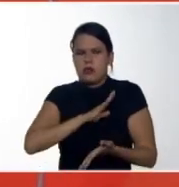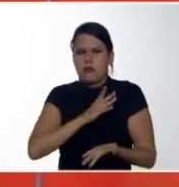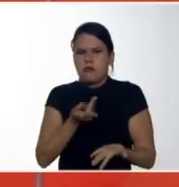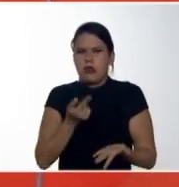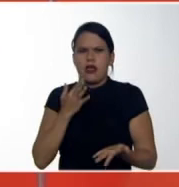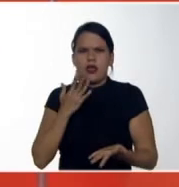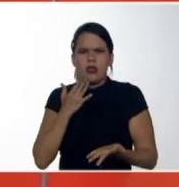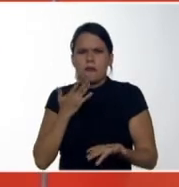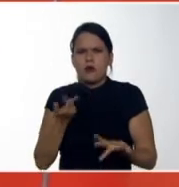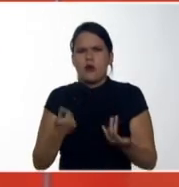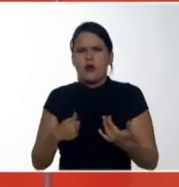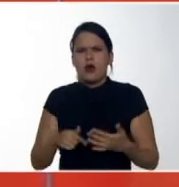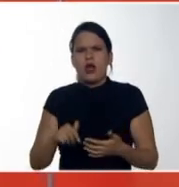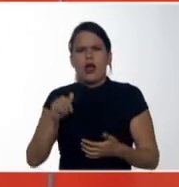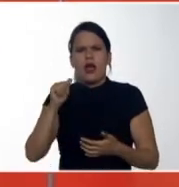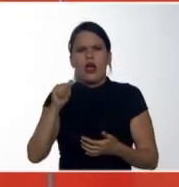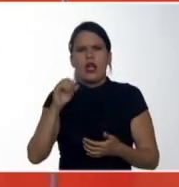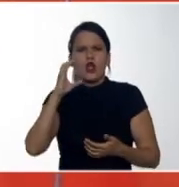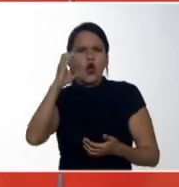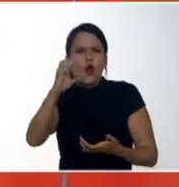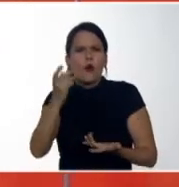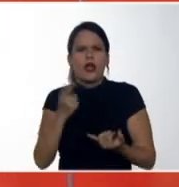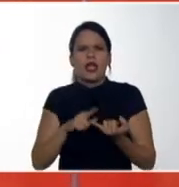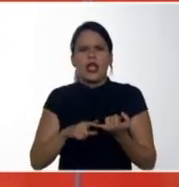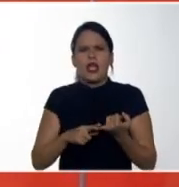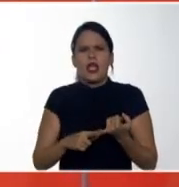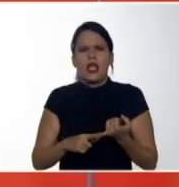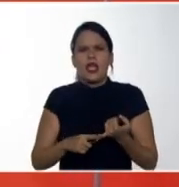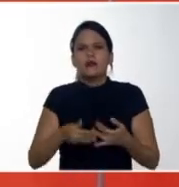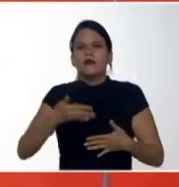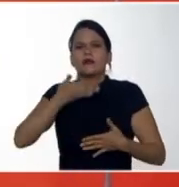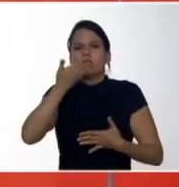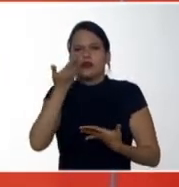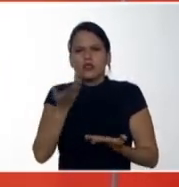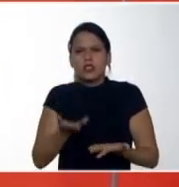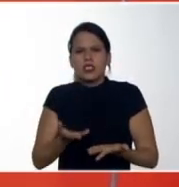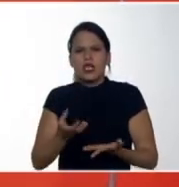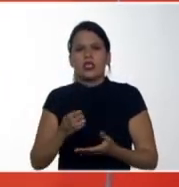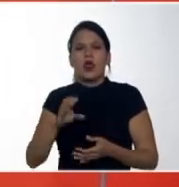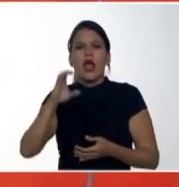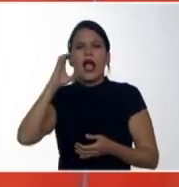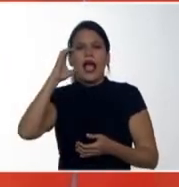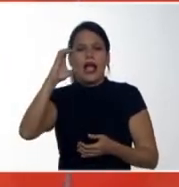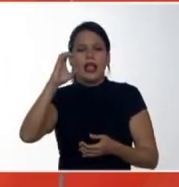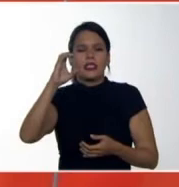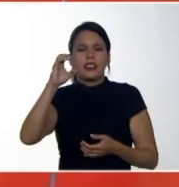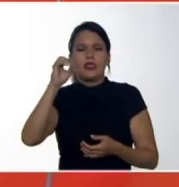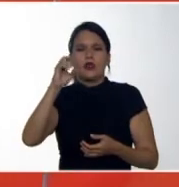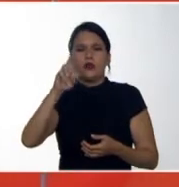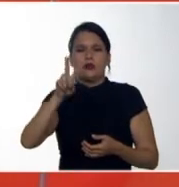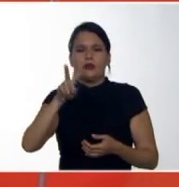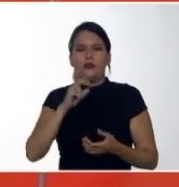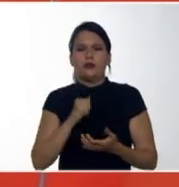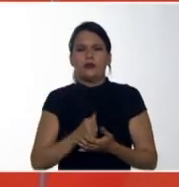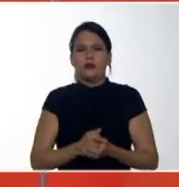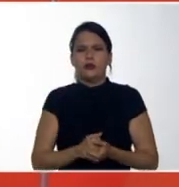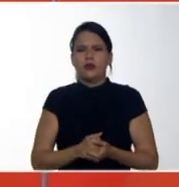el aluminio, el cobre, el oxígeno, el carbono, son elementos que están constituidos por ellos mismos.